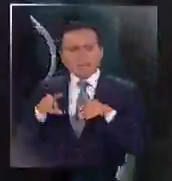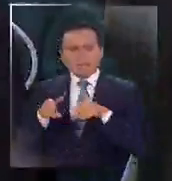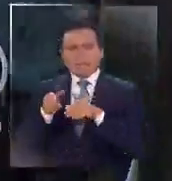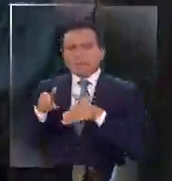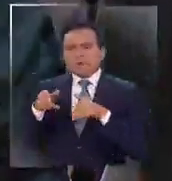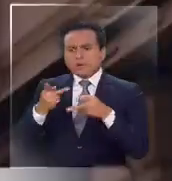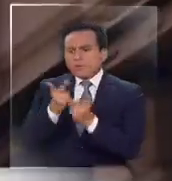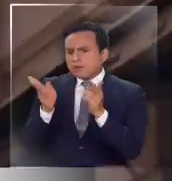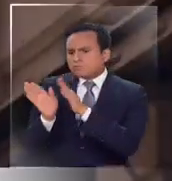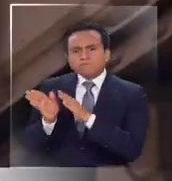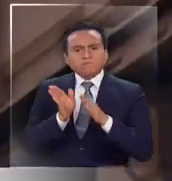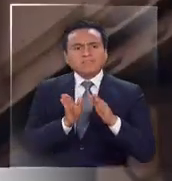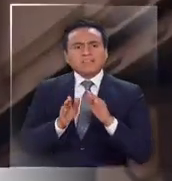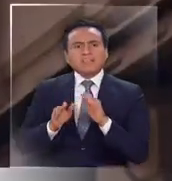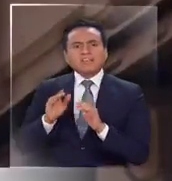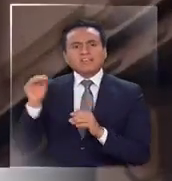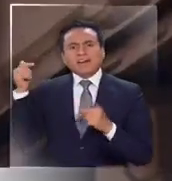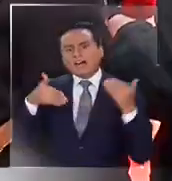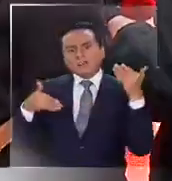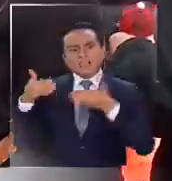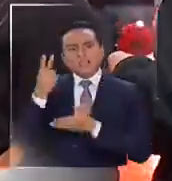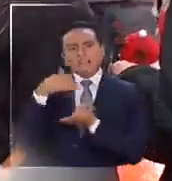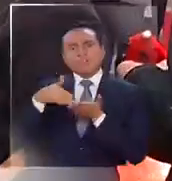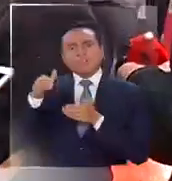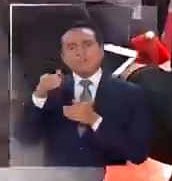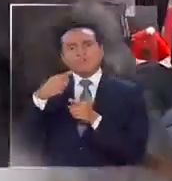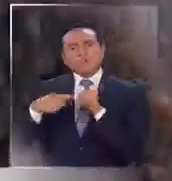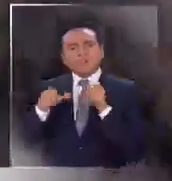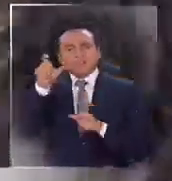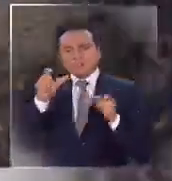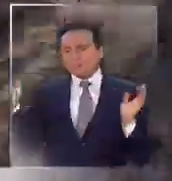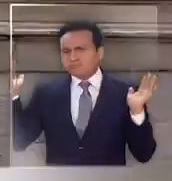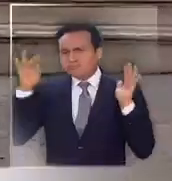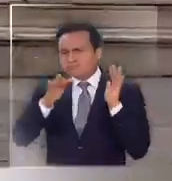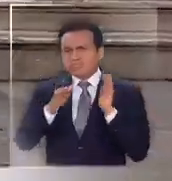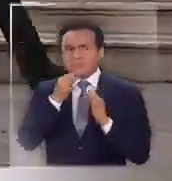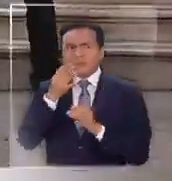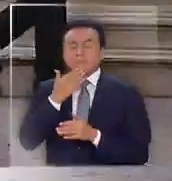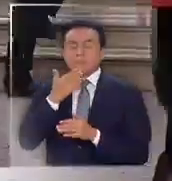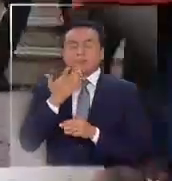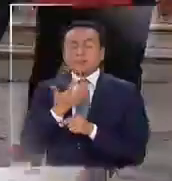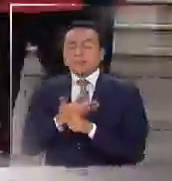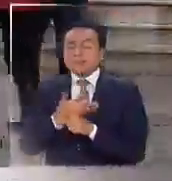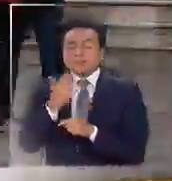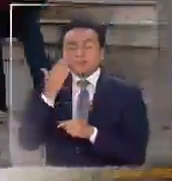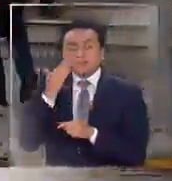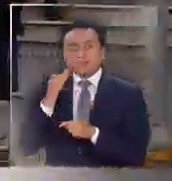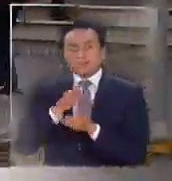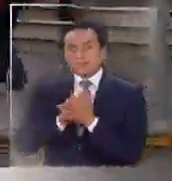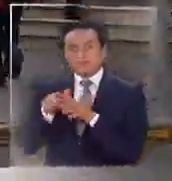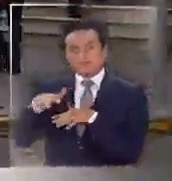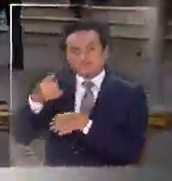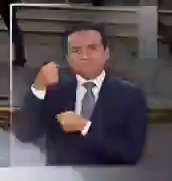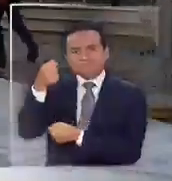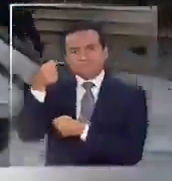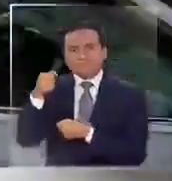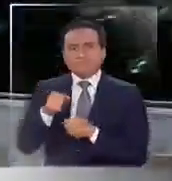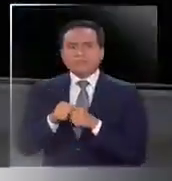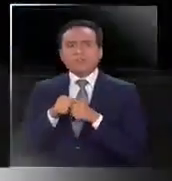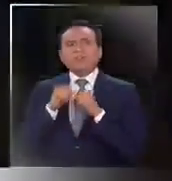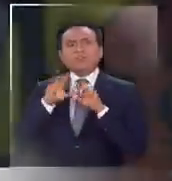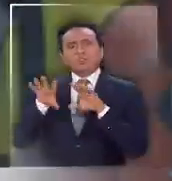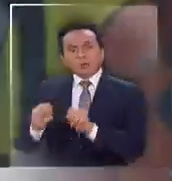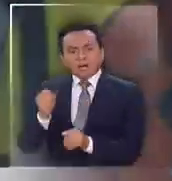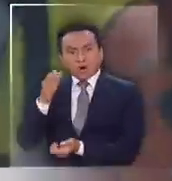orden público en una comuna donde a diario llegan 2.5 millones de personas y donde además se concentran prácticamente todas las movilizaciones. Las tomas